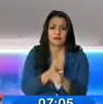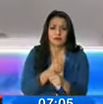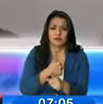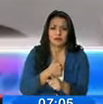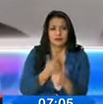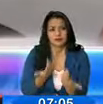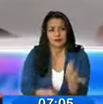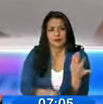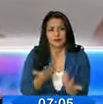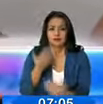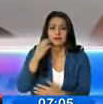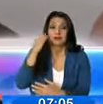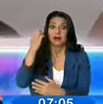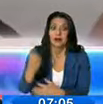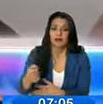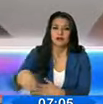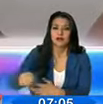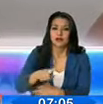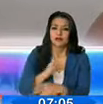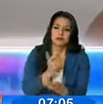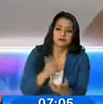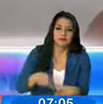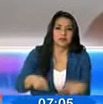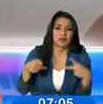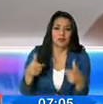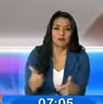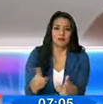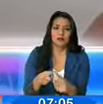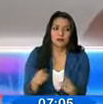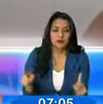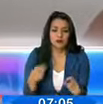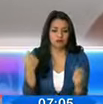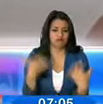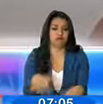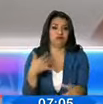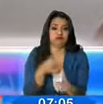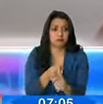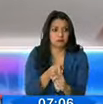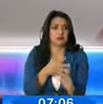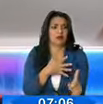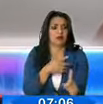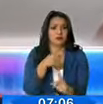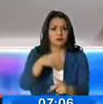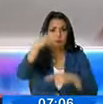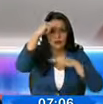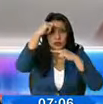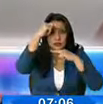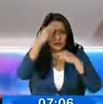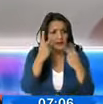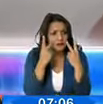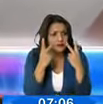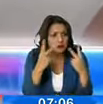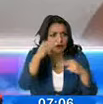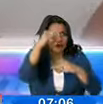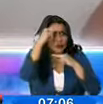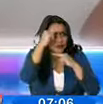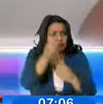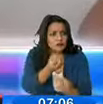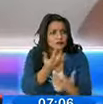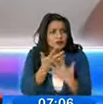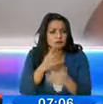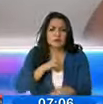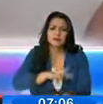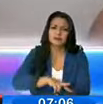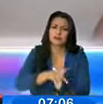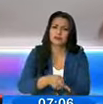la esperanza que ellos estén vivos. Creo que también el impacto que salió en las noticias en la televisión, que mi sobrino está, suponen que mi